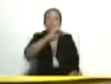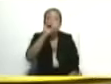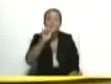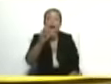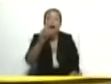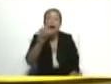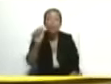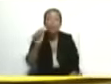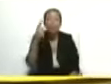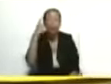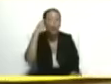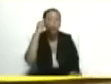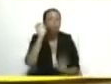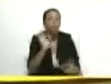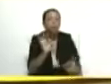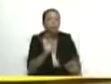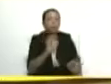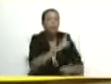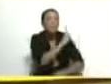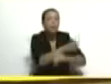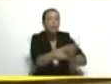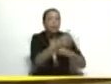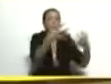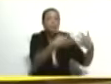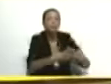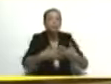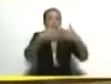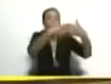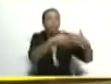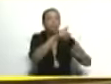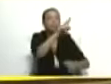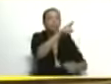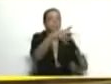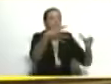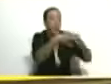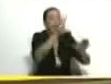Una oposición extremista colonizada por los gringos.